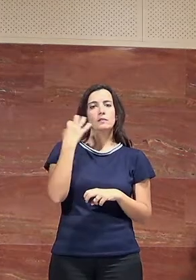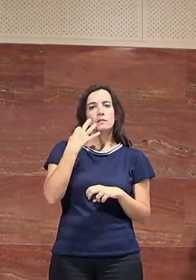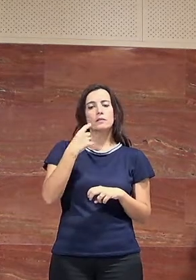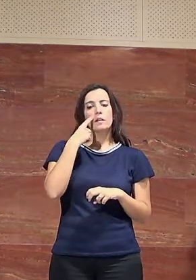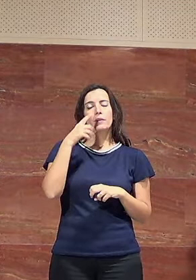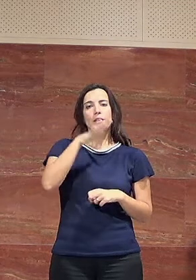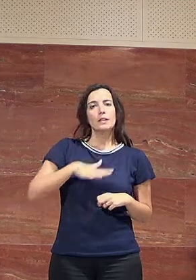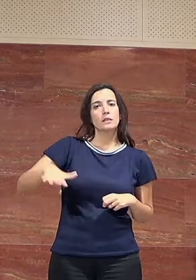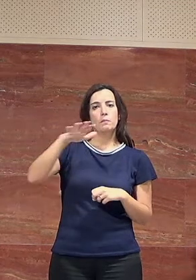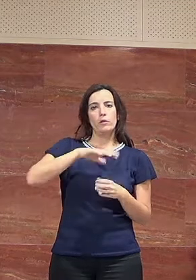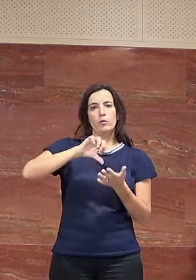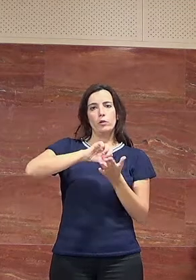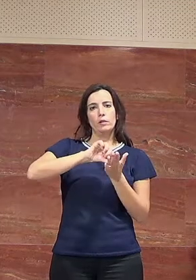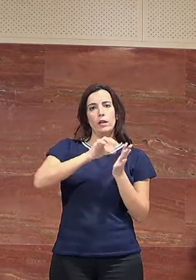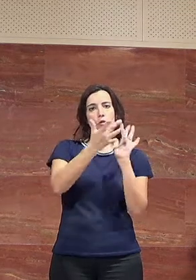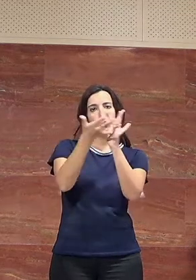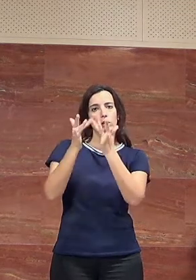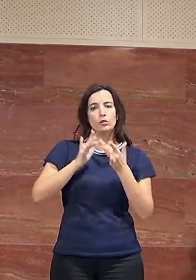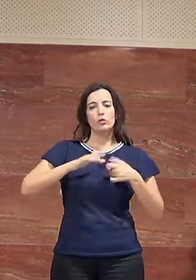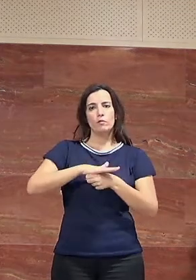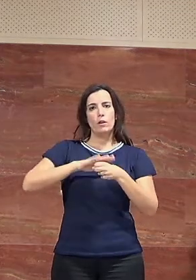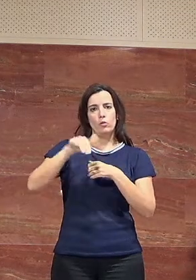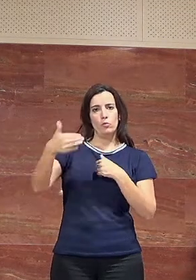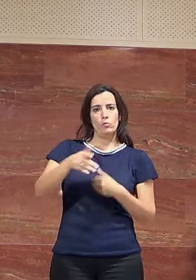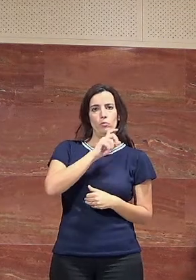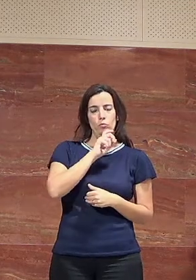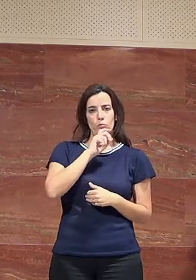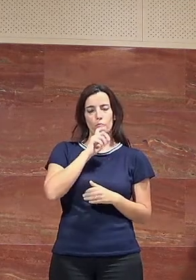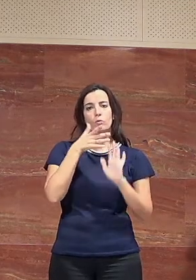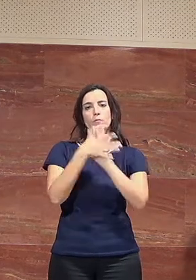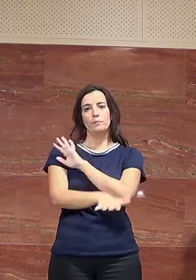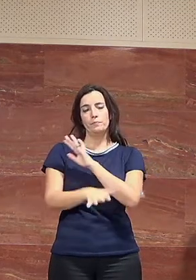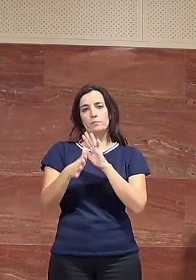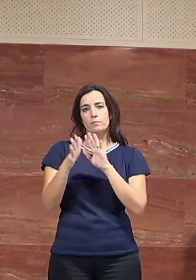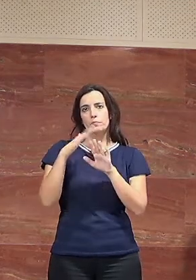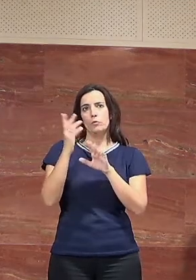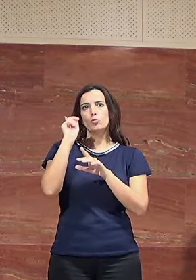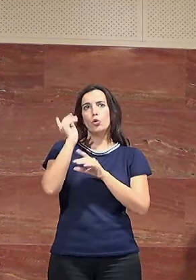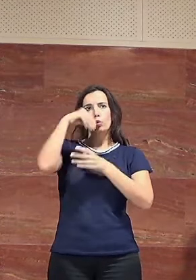de la almendra central con el resto de los barrios de la periferia. No podíamos solamente mirar hacia el interior.